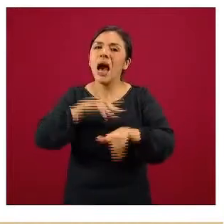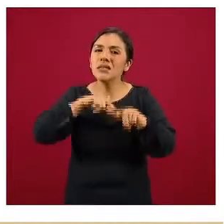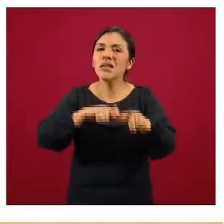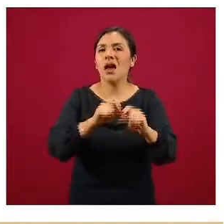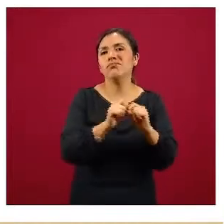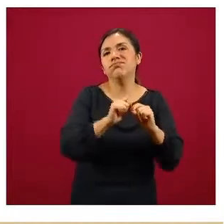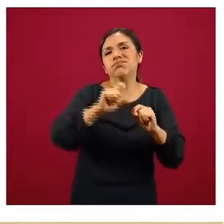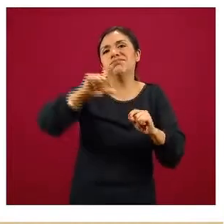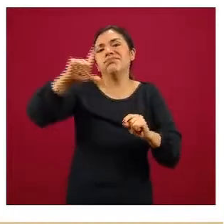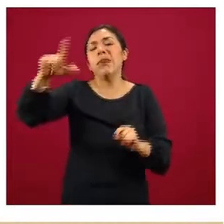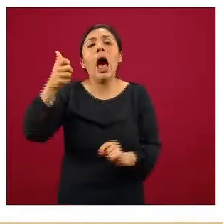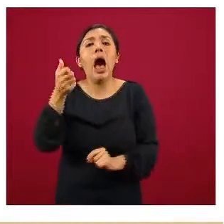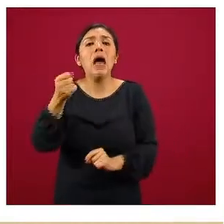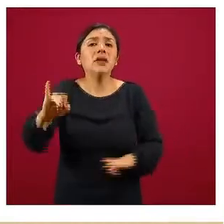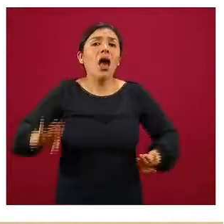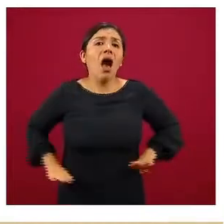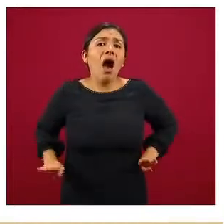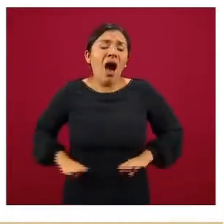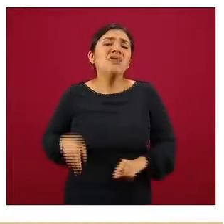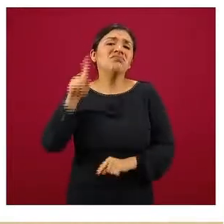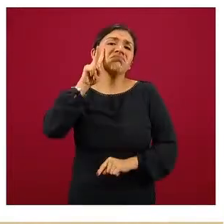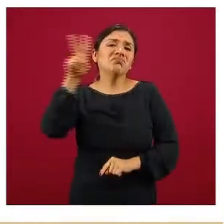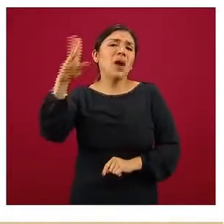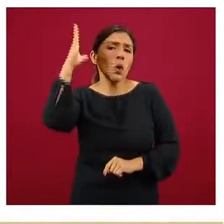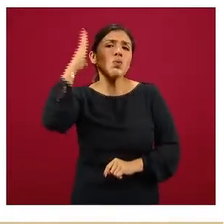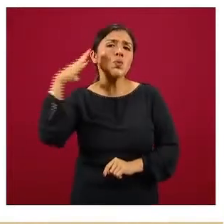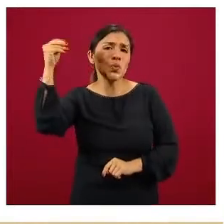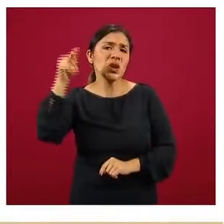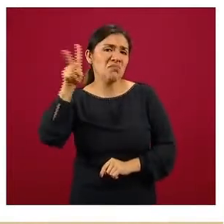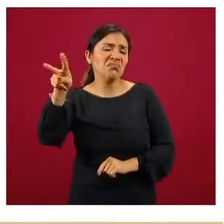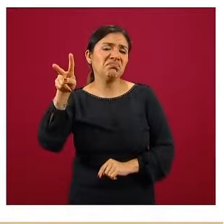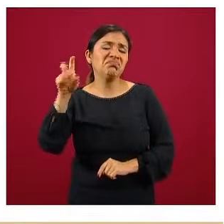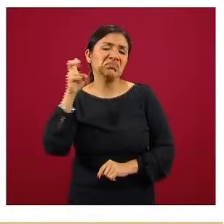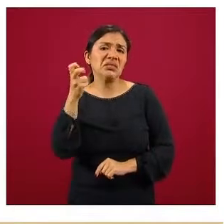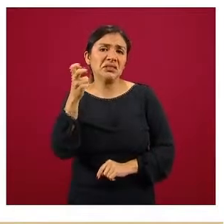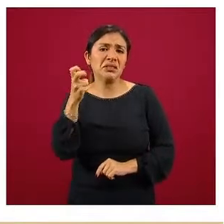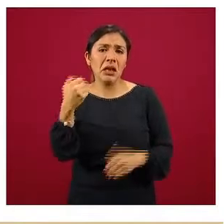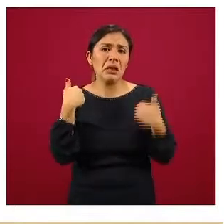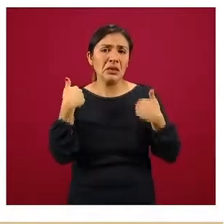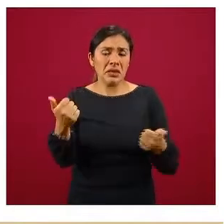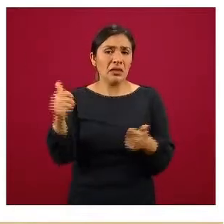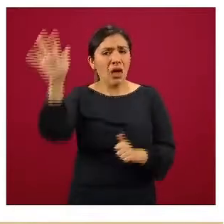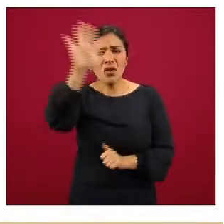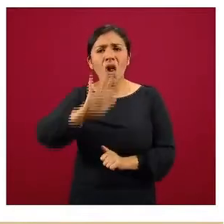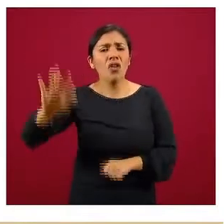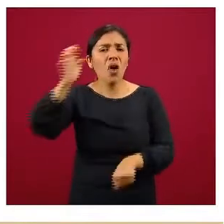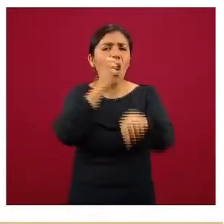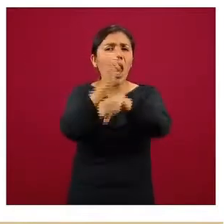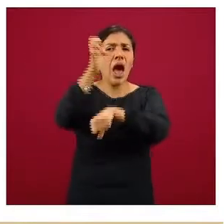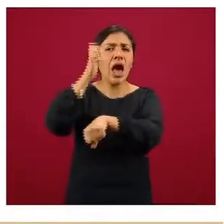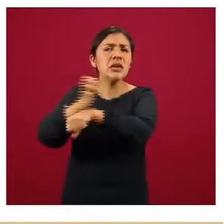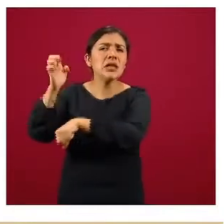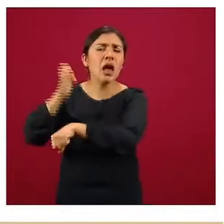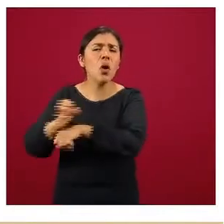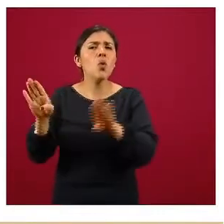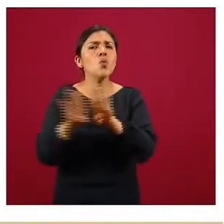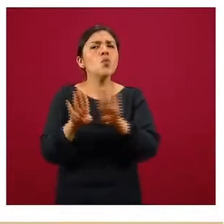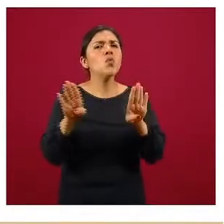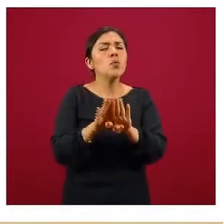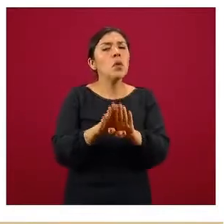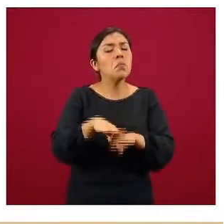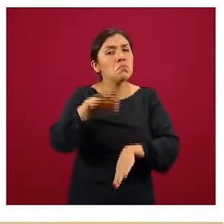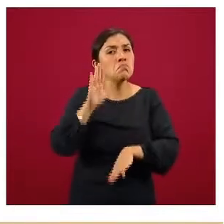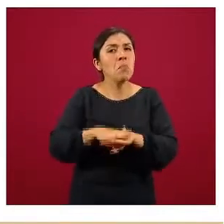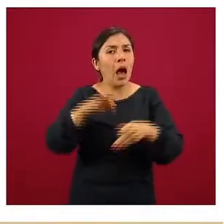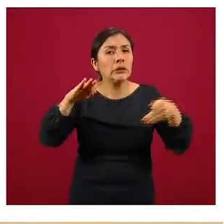creciente. Esto es parte de lo que se esperaba para Colima. Todos estos estados que tienen una curva epidémica que va